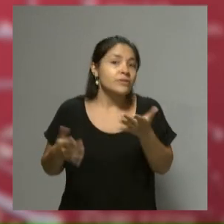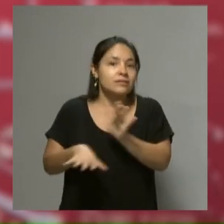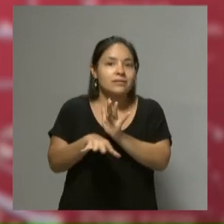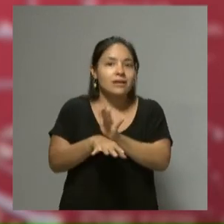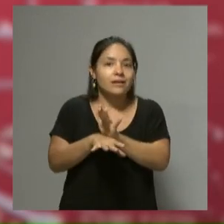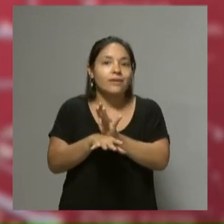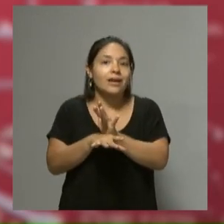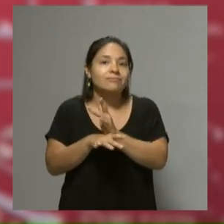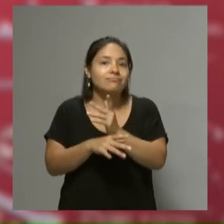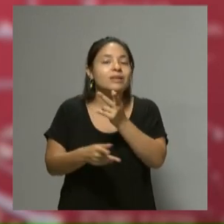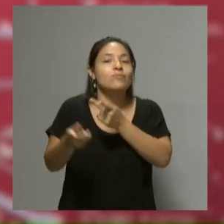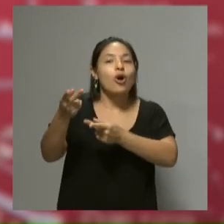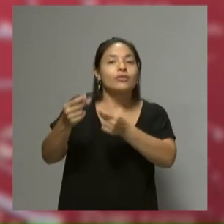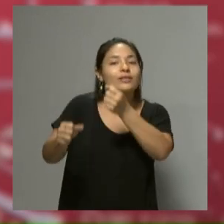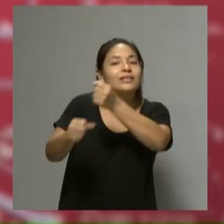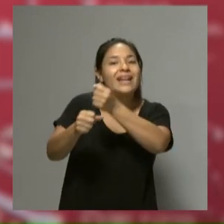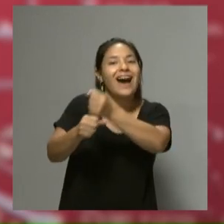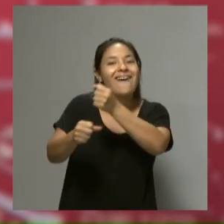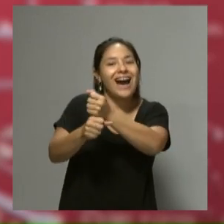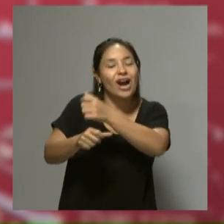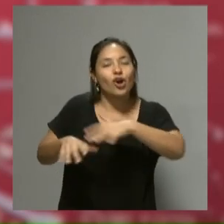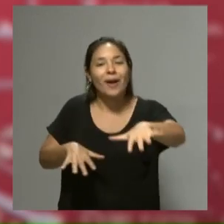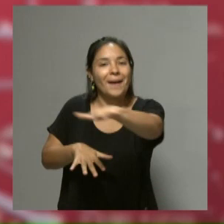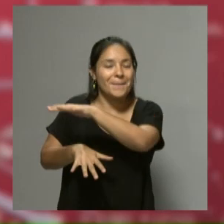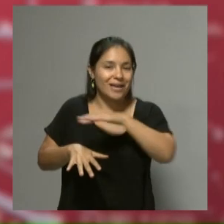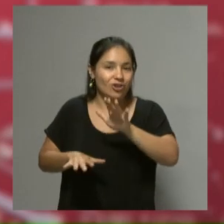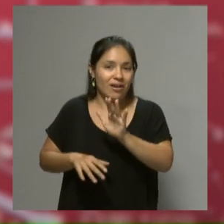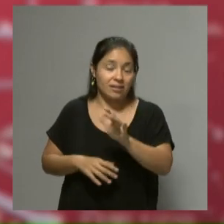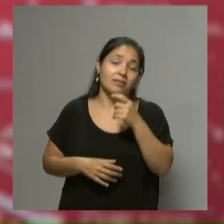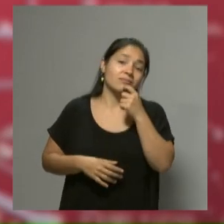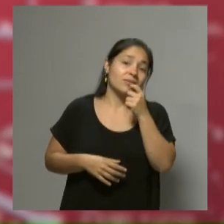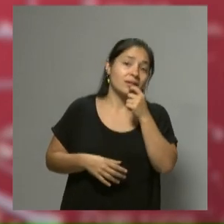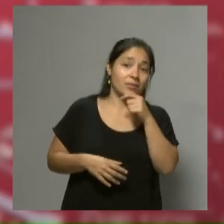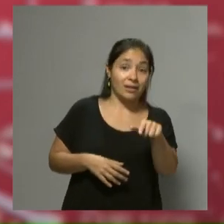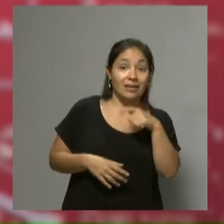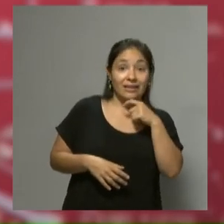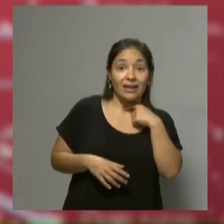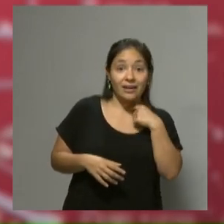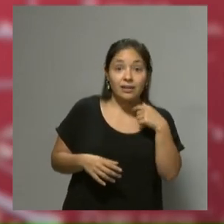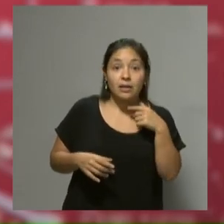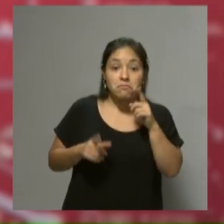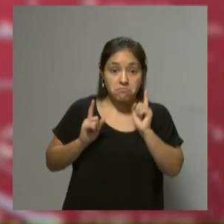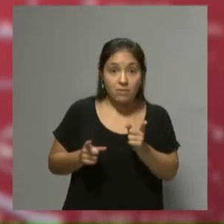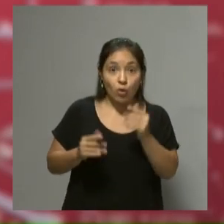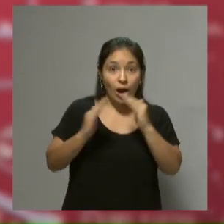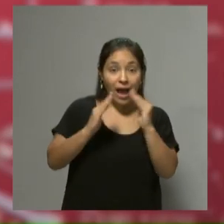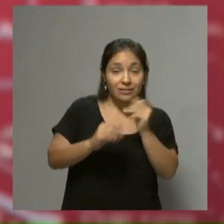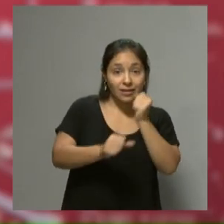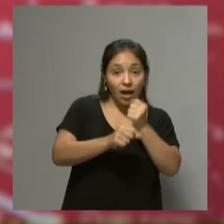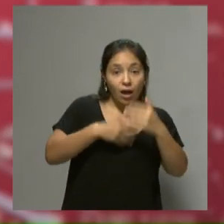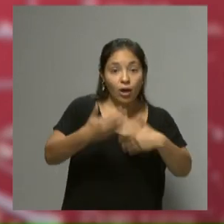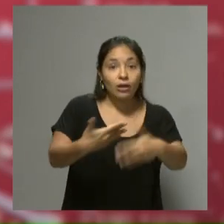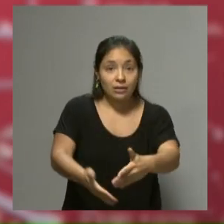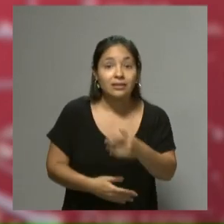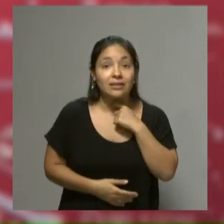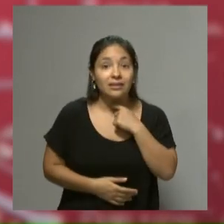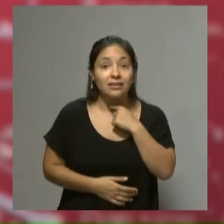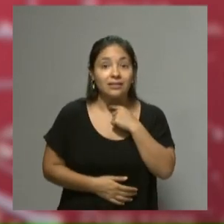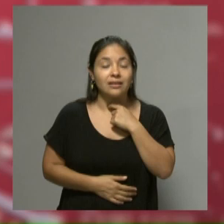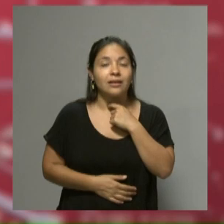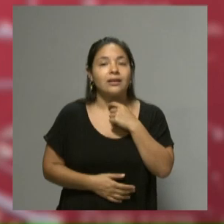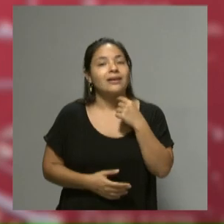Y volvemos a lo mismo. En un primer momento se decía, bueno, es muchos los que apuestan a seguir con el home office, pero si bien ya marca una tendencia, no